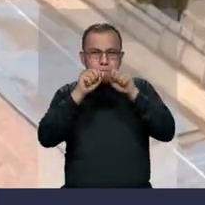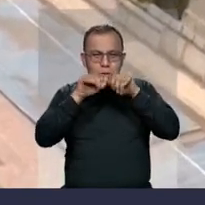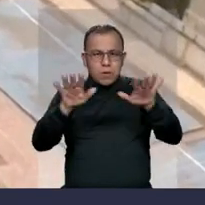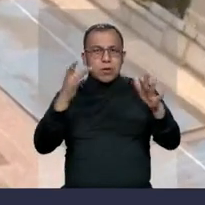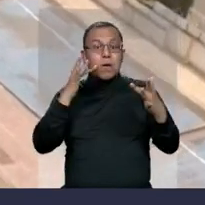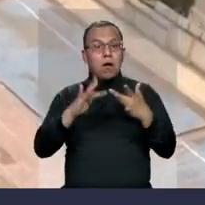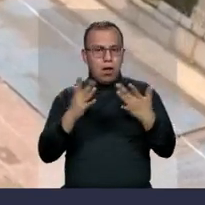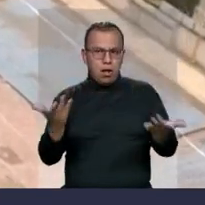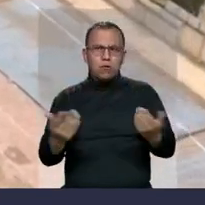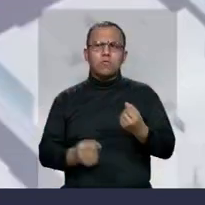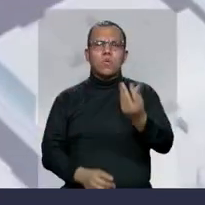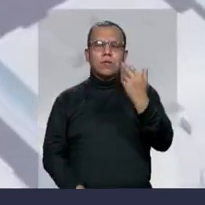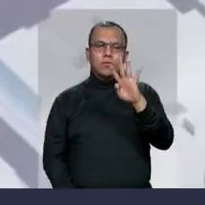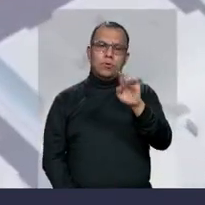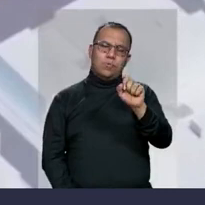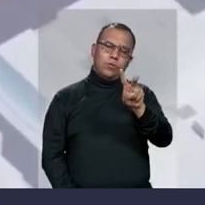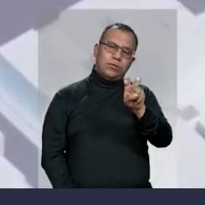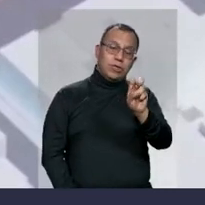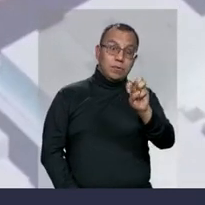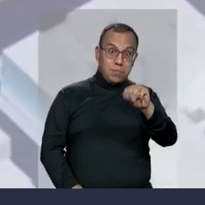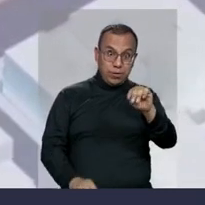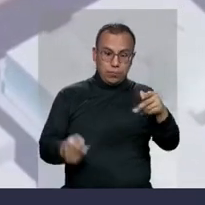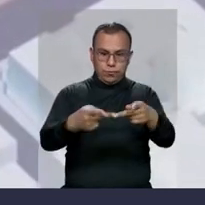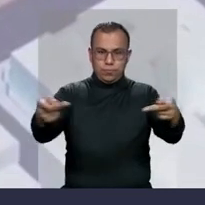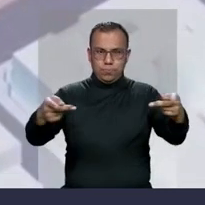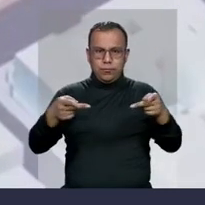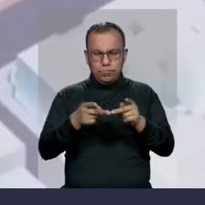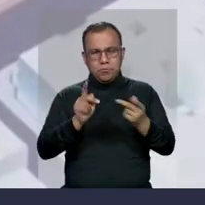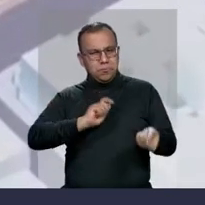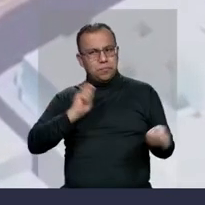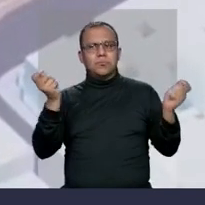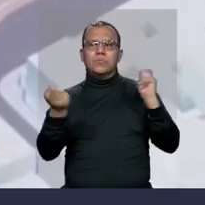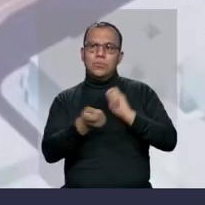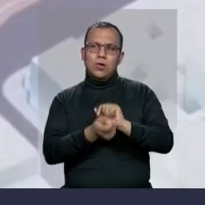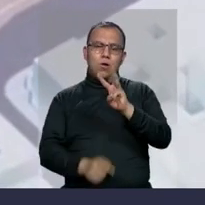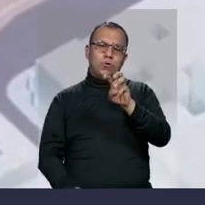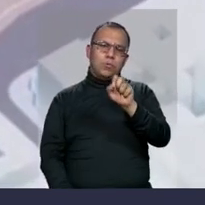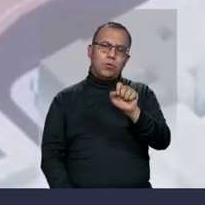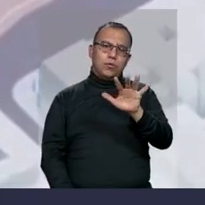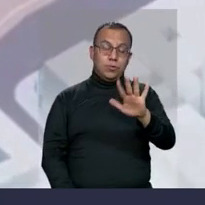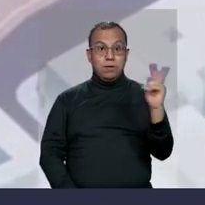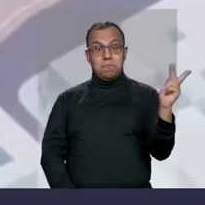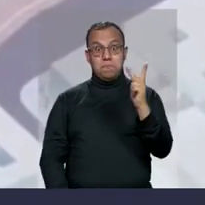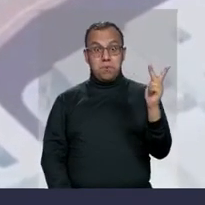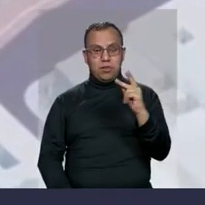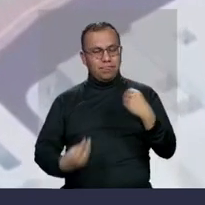Central al pasar de 4,7 metros cuadrados a 8,5 metros cuadrados de área verde por habitante.